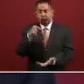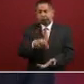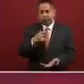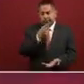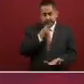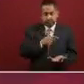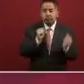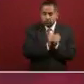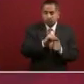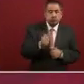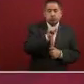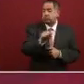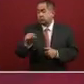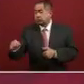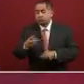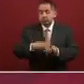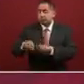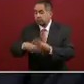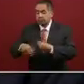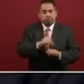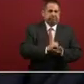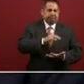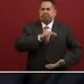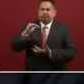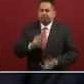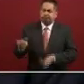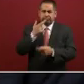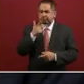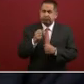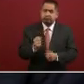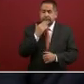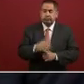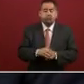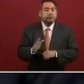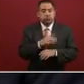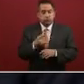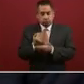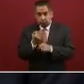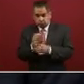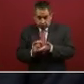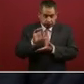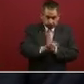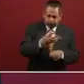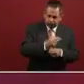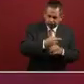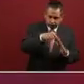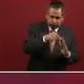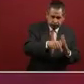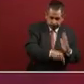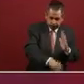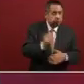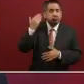junto con otros campos petroleros levantar la producción de petróleo porque se está invirtiendo como se hacía